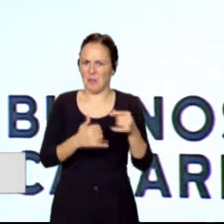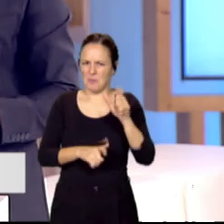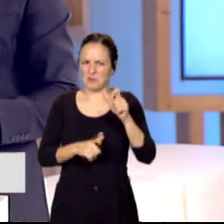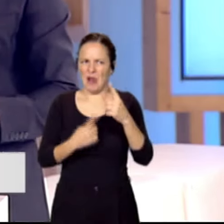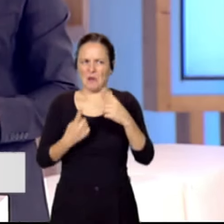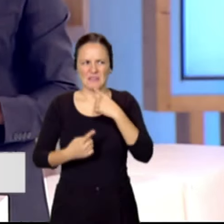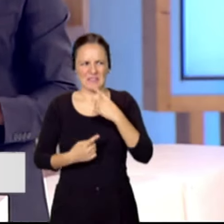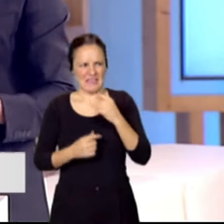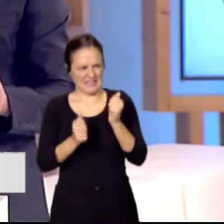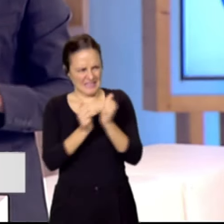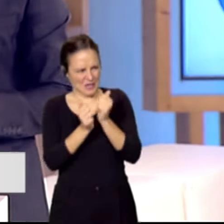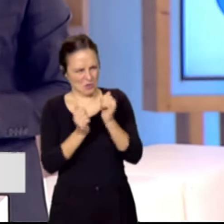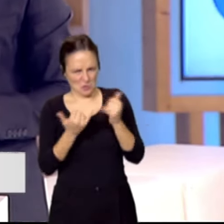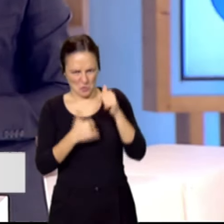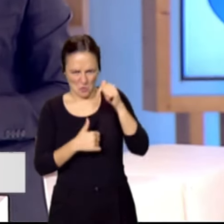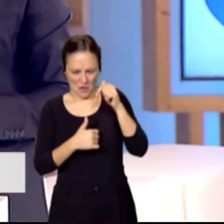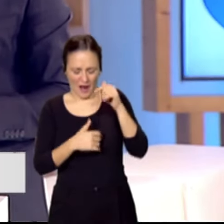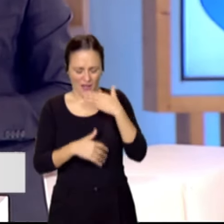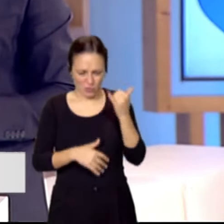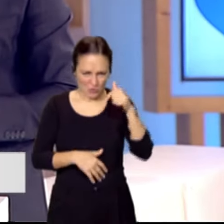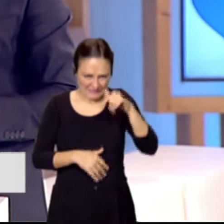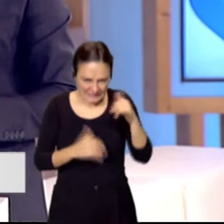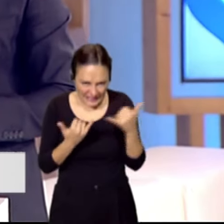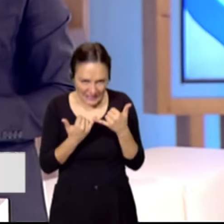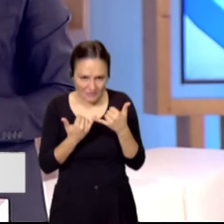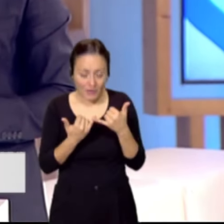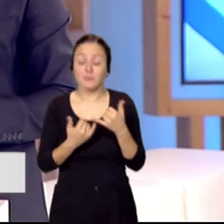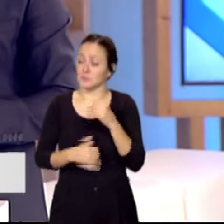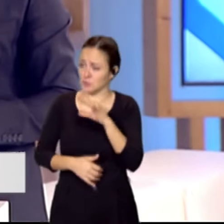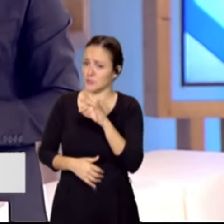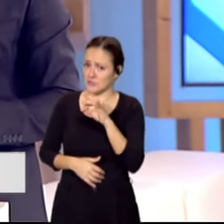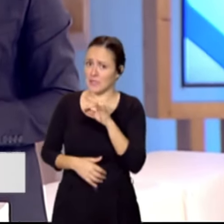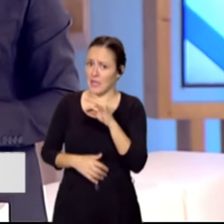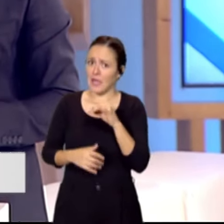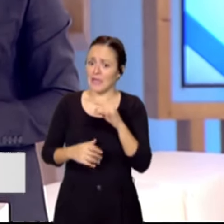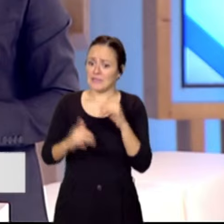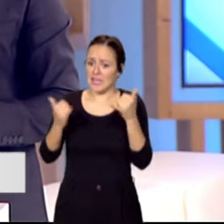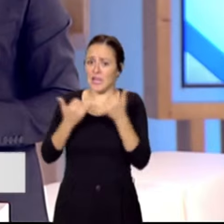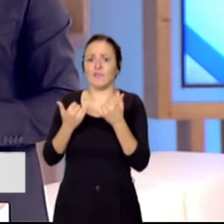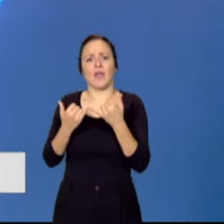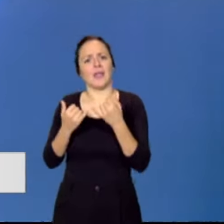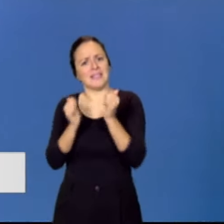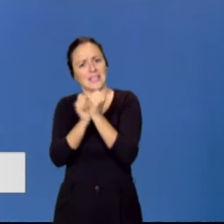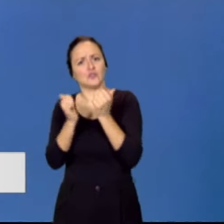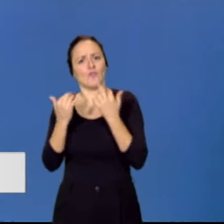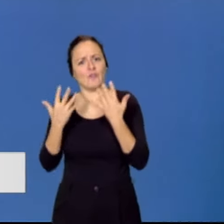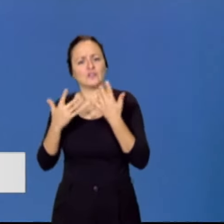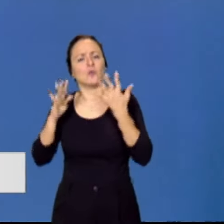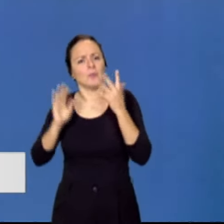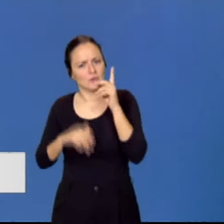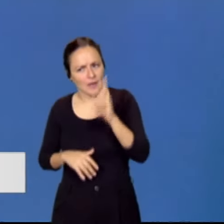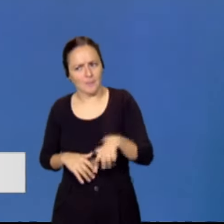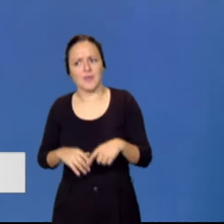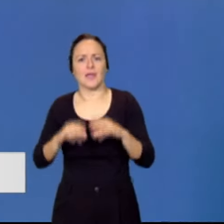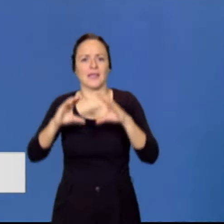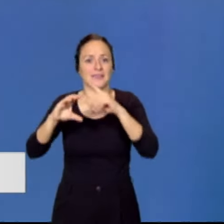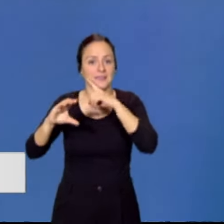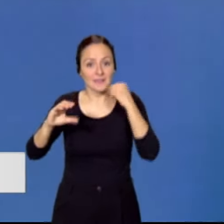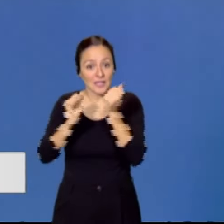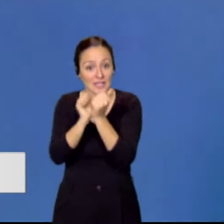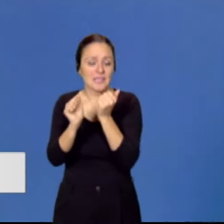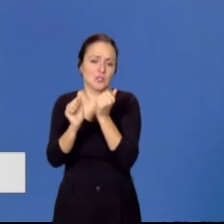azul Sí hay queso azul eh tenemos no solo tenerife se especializa por tener queso fresco sino pues hacemos esa tarta con